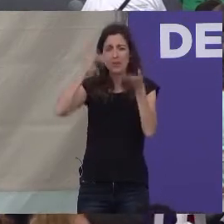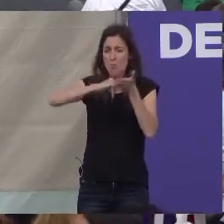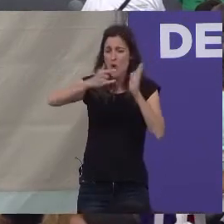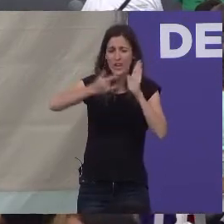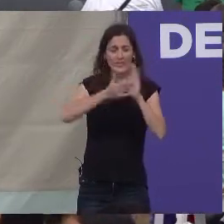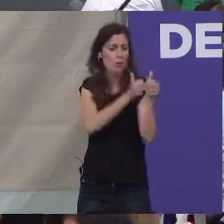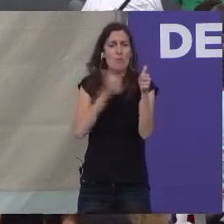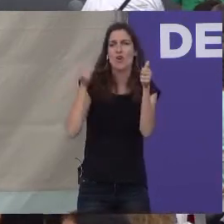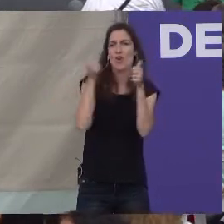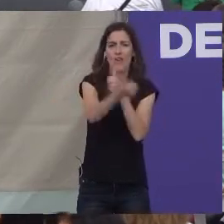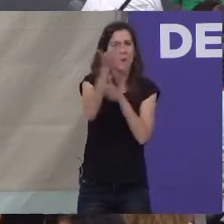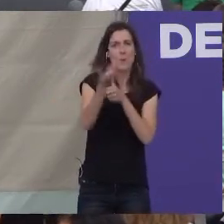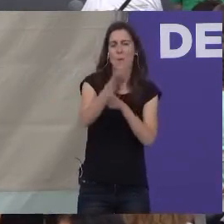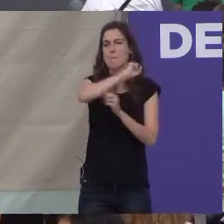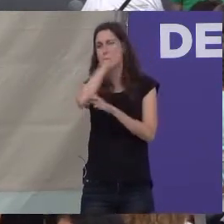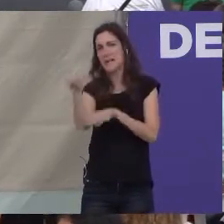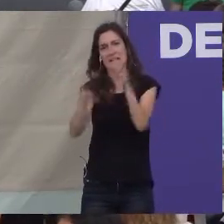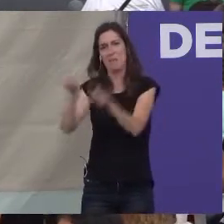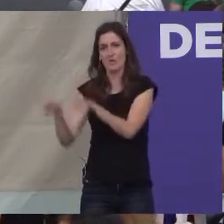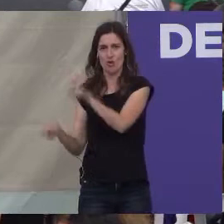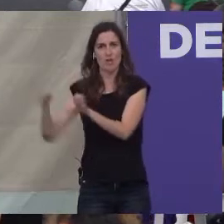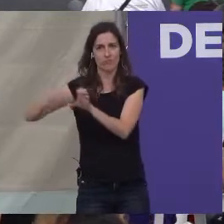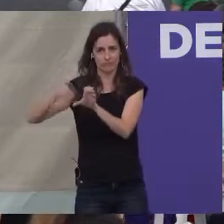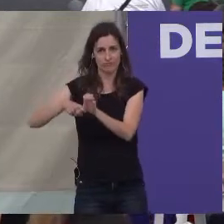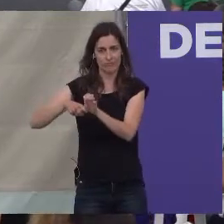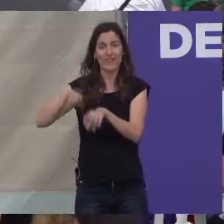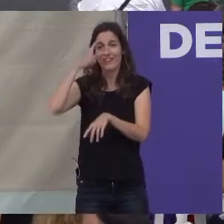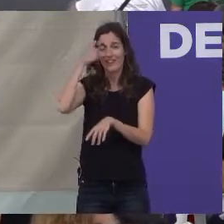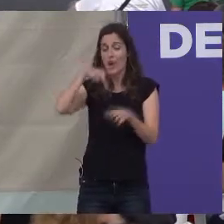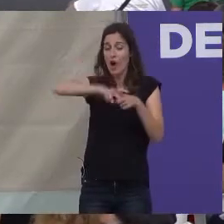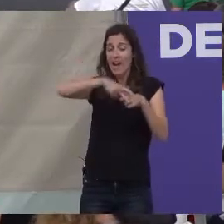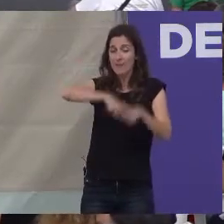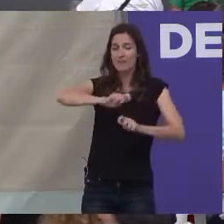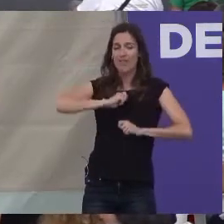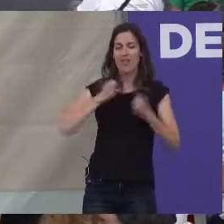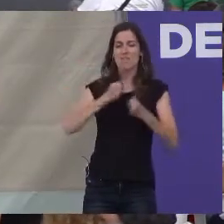de todas y cada una de las personas que lo formamos. Y creo que es una herramienta de empoderamiento y